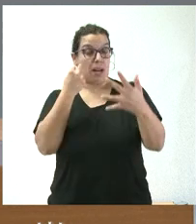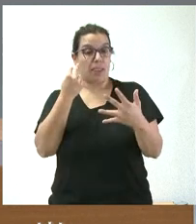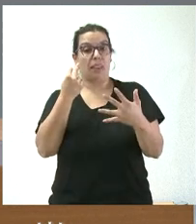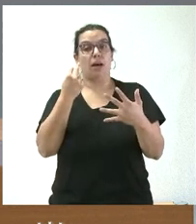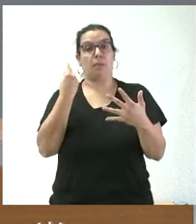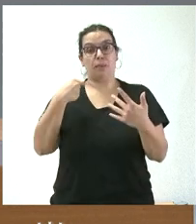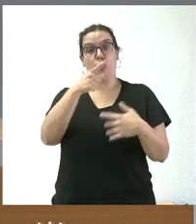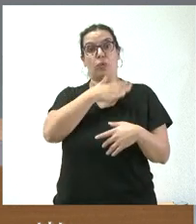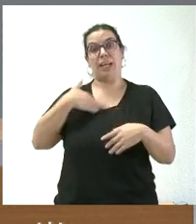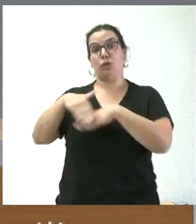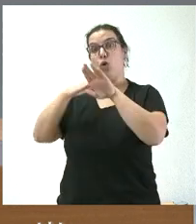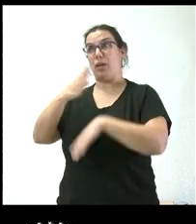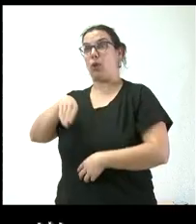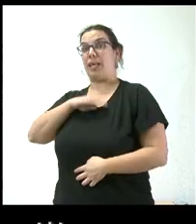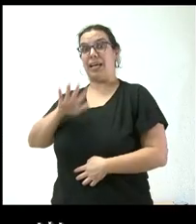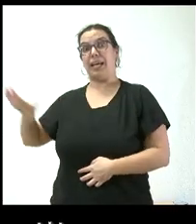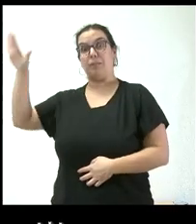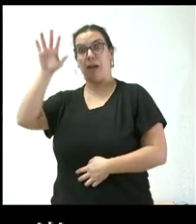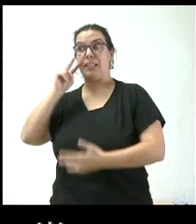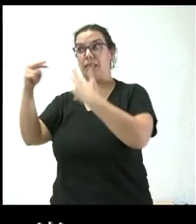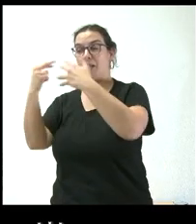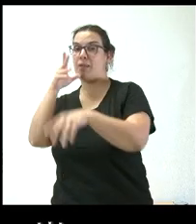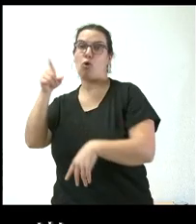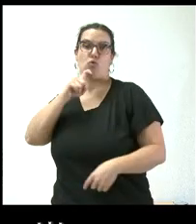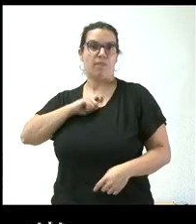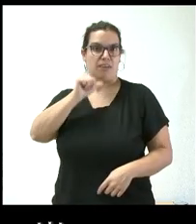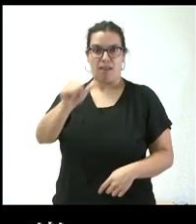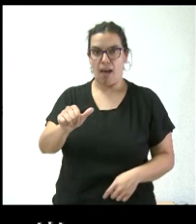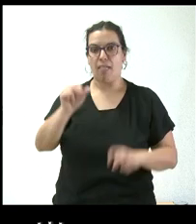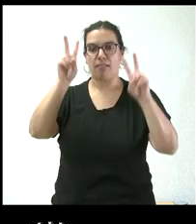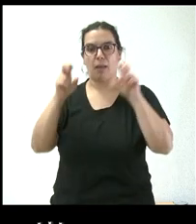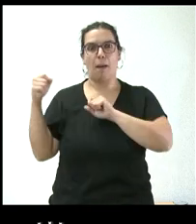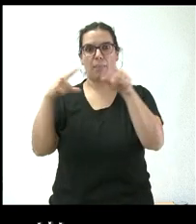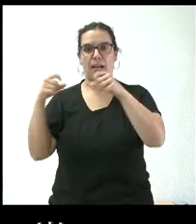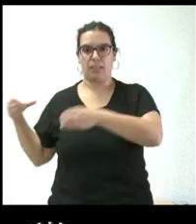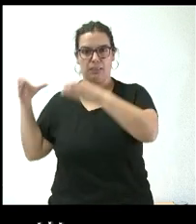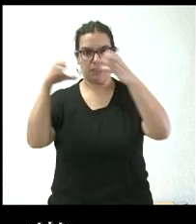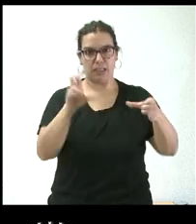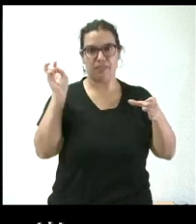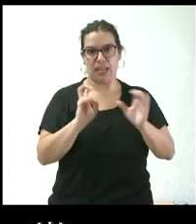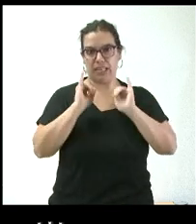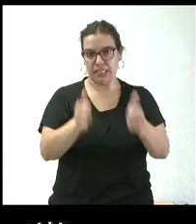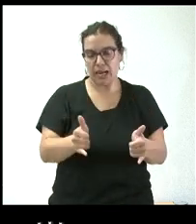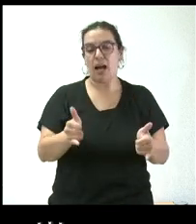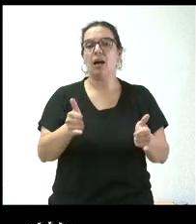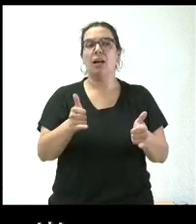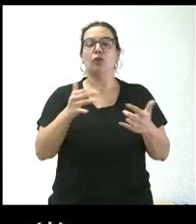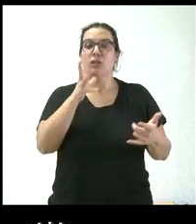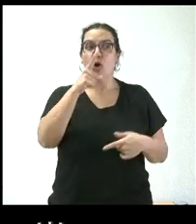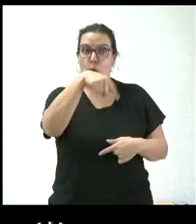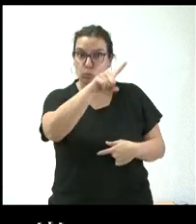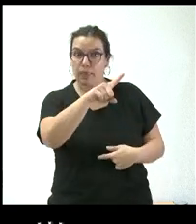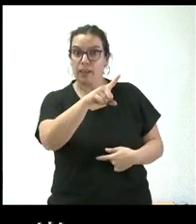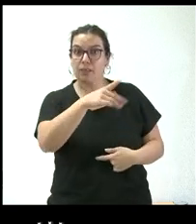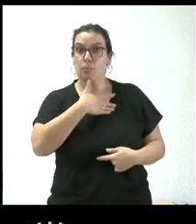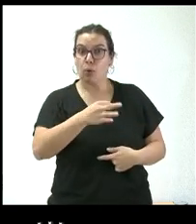gobierno central por no haberles avisado en su momento de la llegada de estos migrantes serían ustedes tan amables de